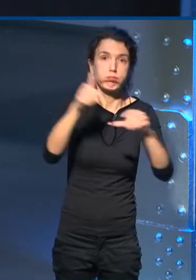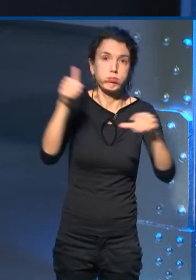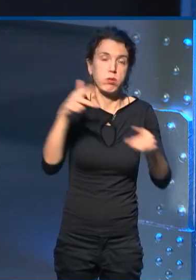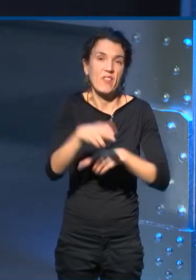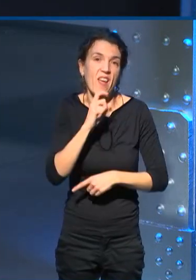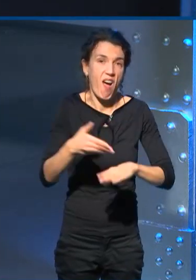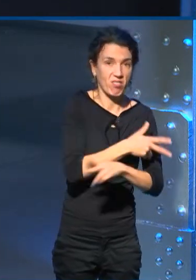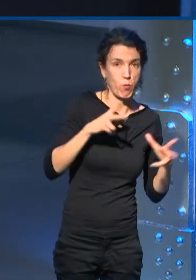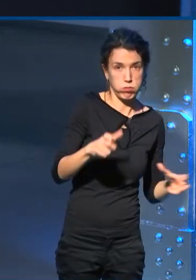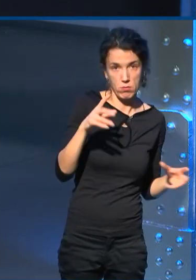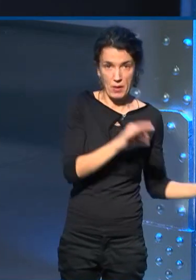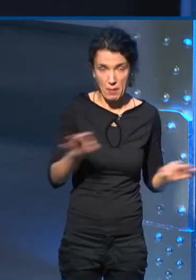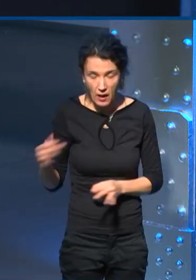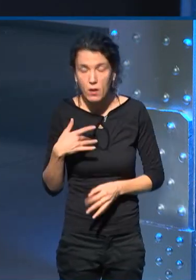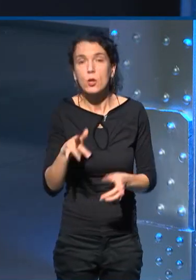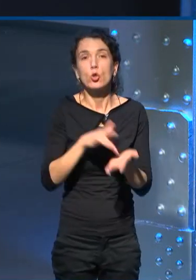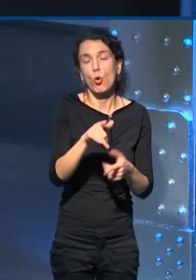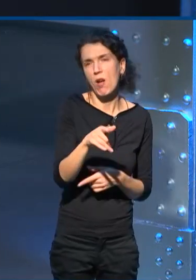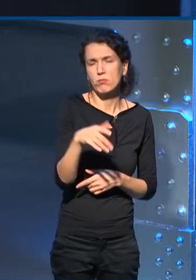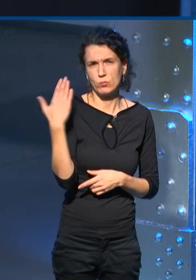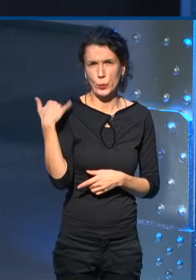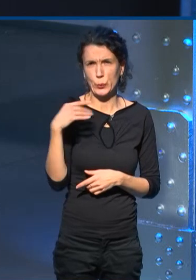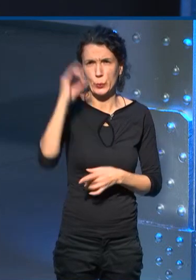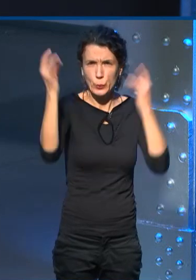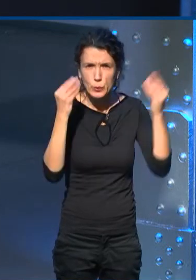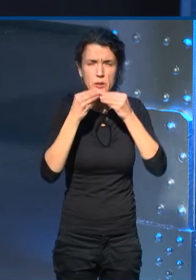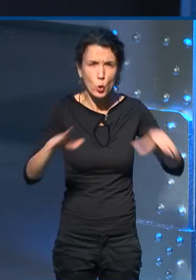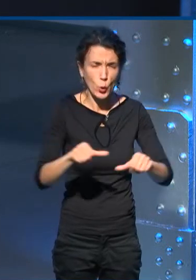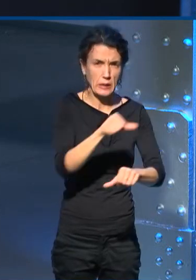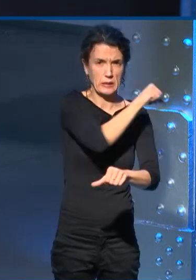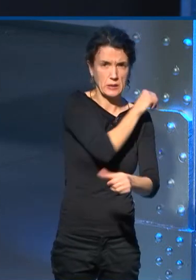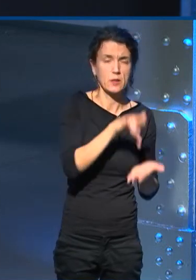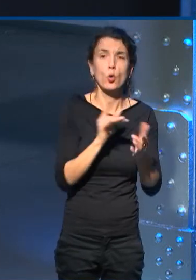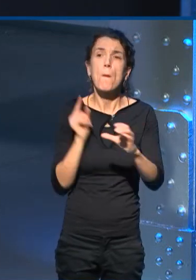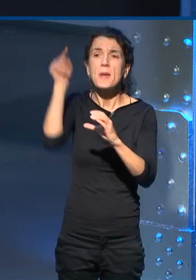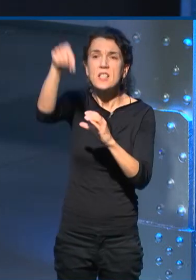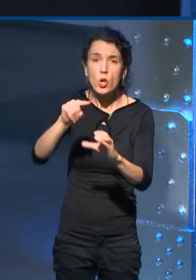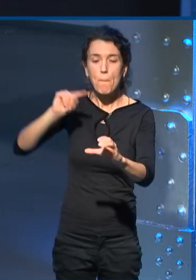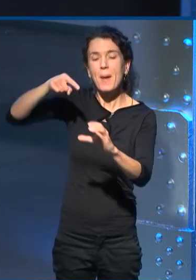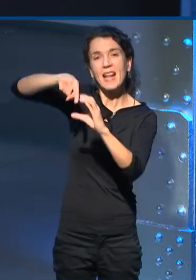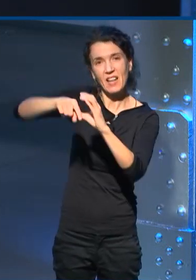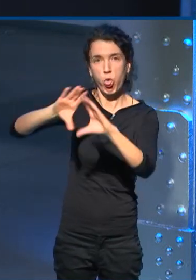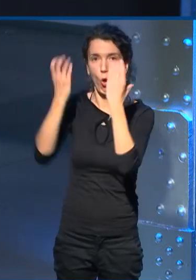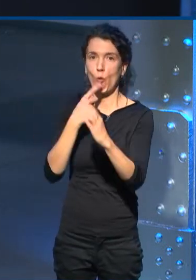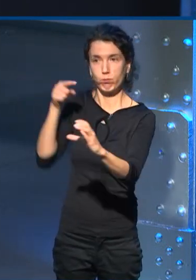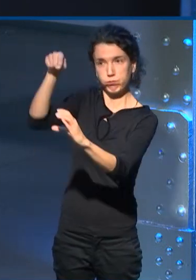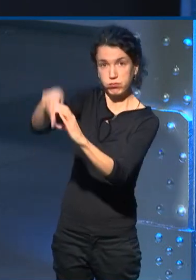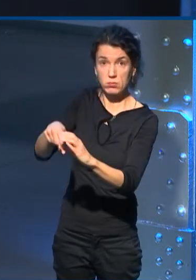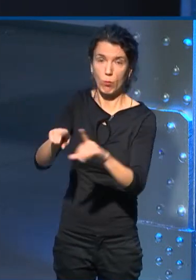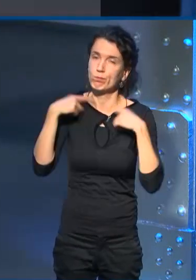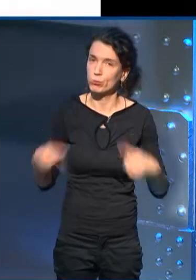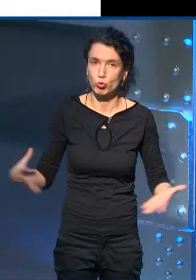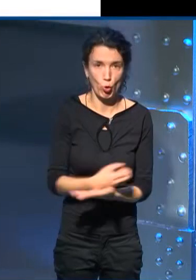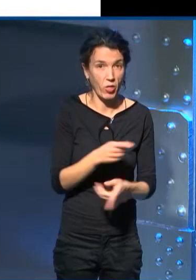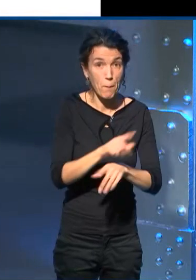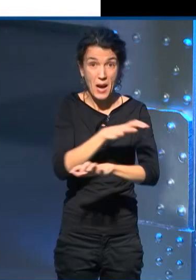Ha habido muchas iniciativas históricas, una docena exactamente de iniciativas históricamente de hacer misiones de tipo penetrador, pero han fracasado todas.